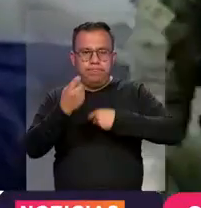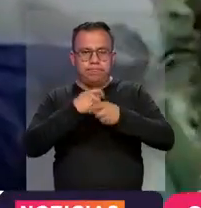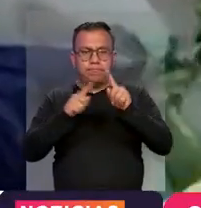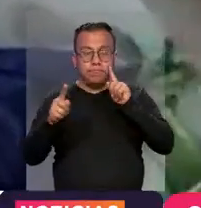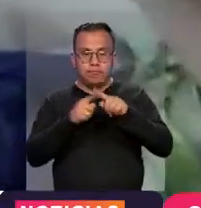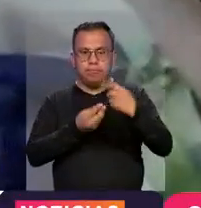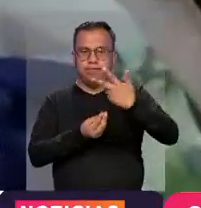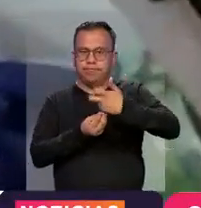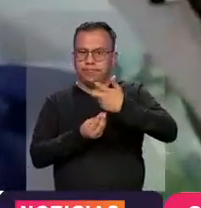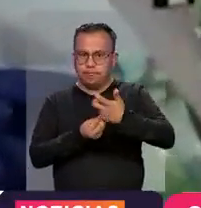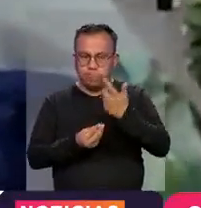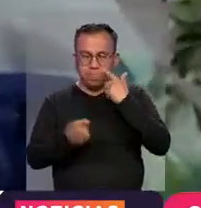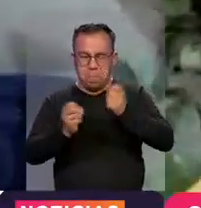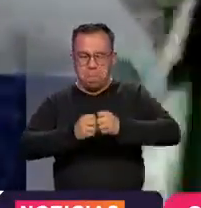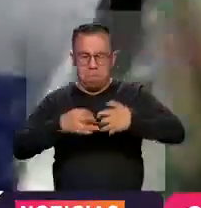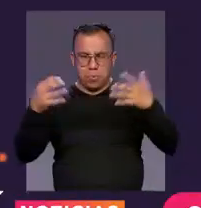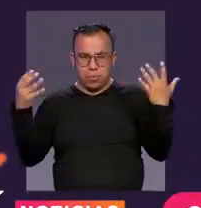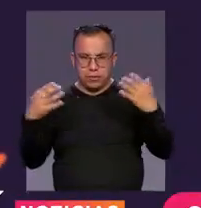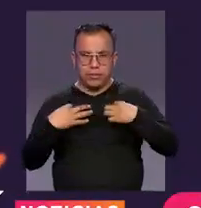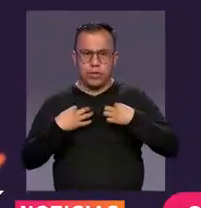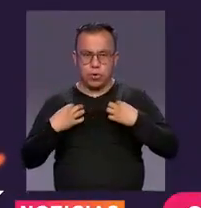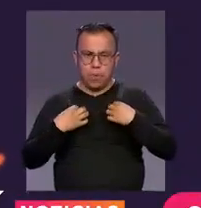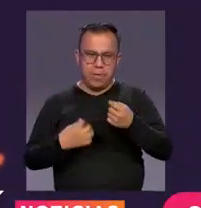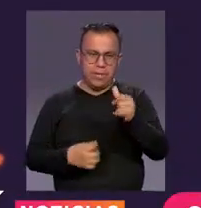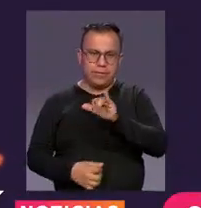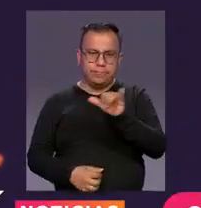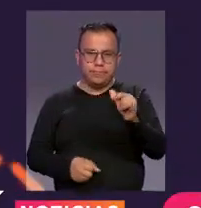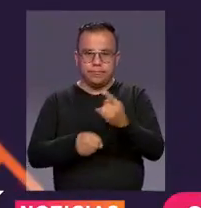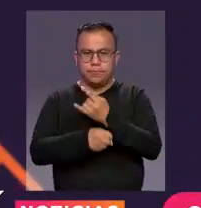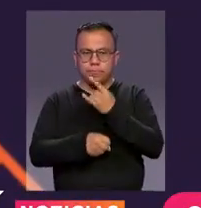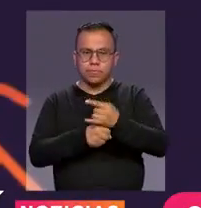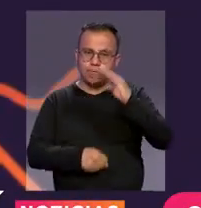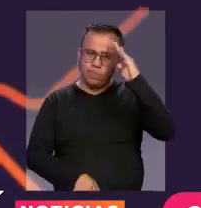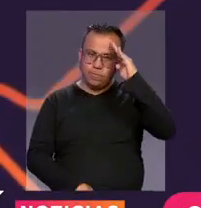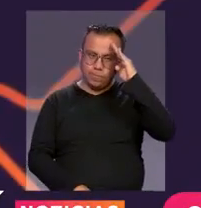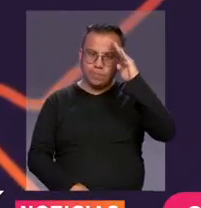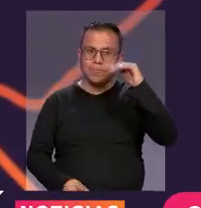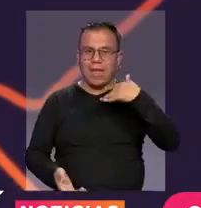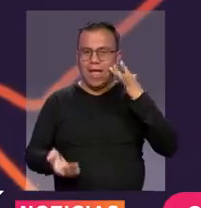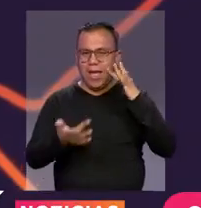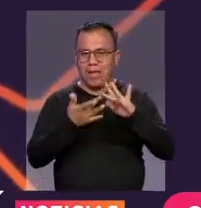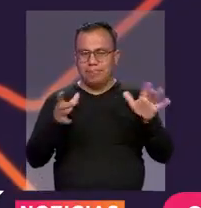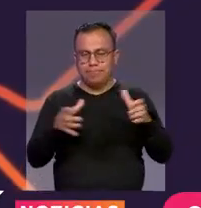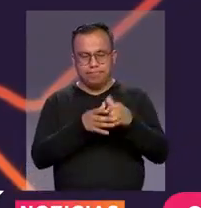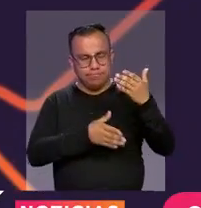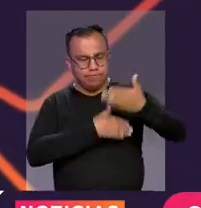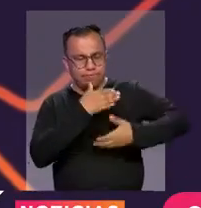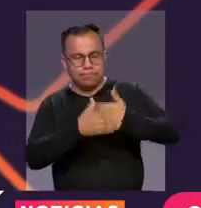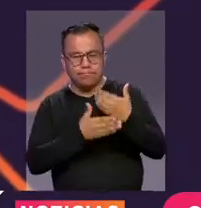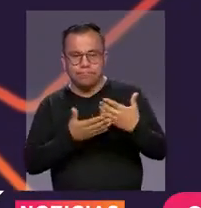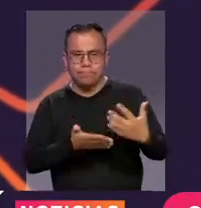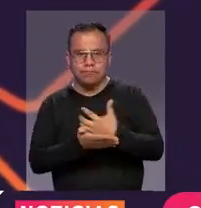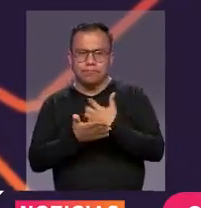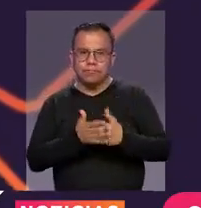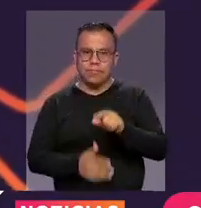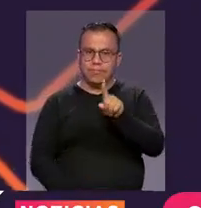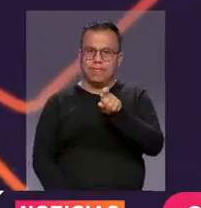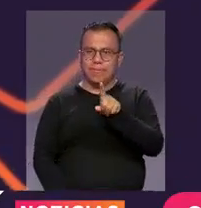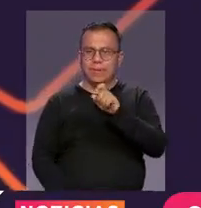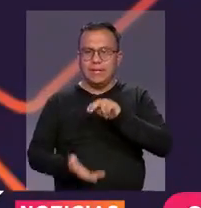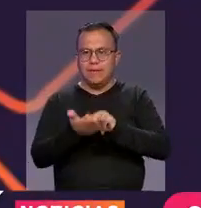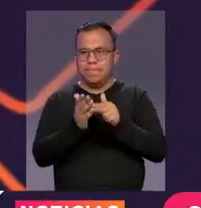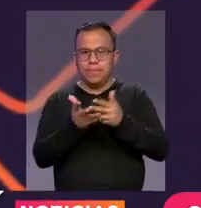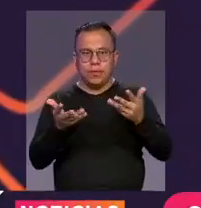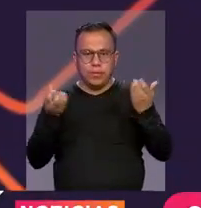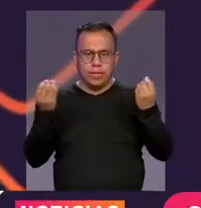de armas, explosivos y prendas similares a las usadas por la fuerza pública. En la diligencia incautaron 6 morteros,